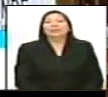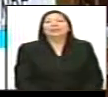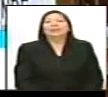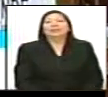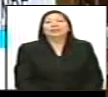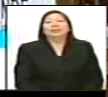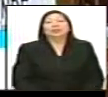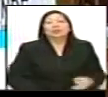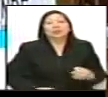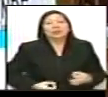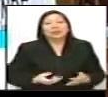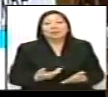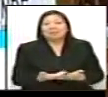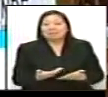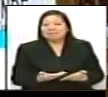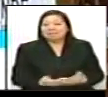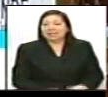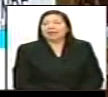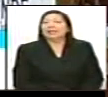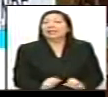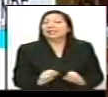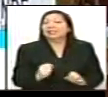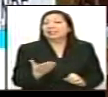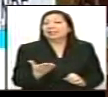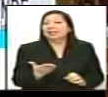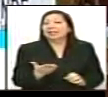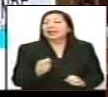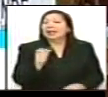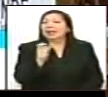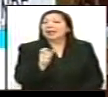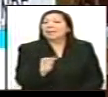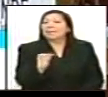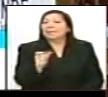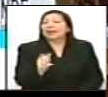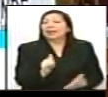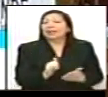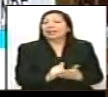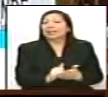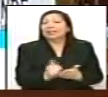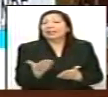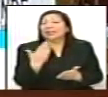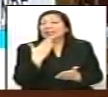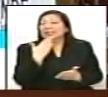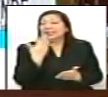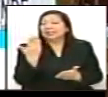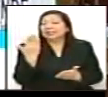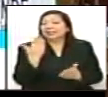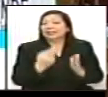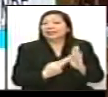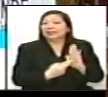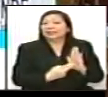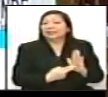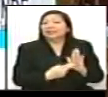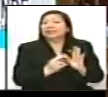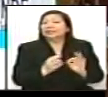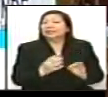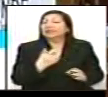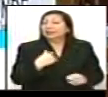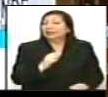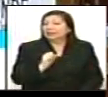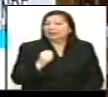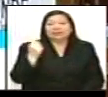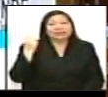de injusticia y de privilegio que existe de la ciudadanía de cara a quienes deberíamos representarlos. Y si